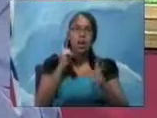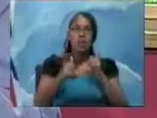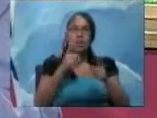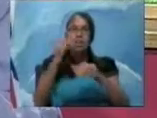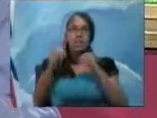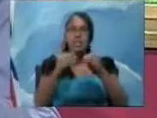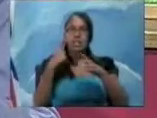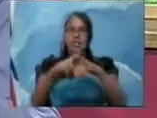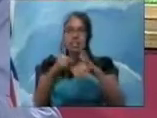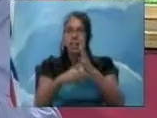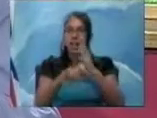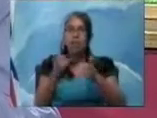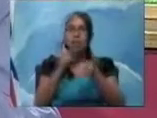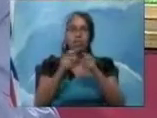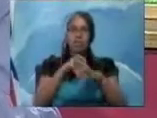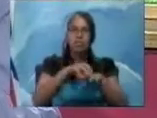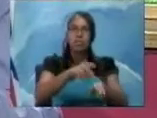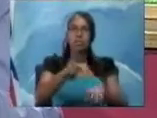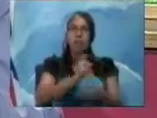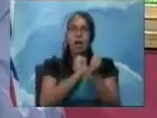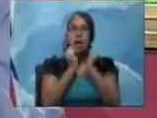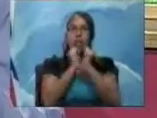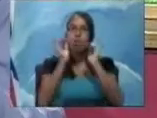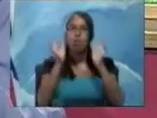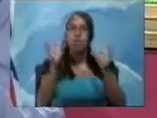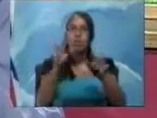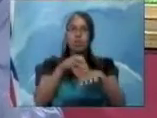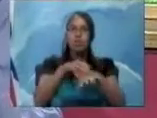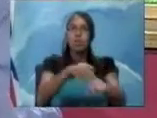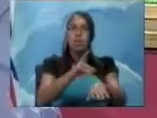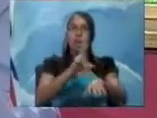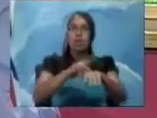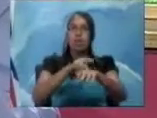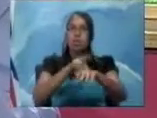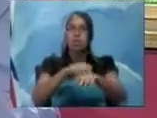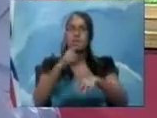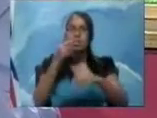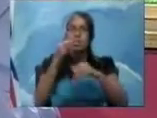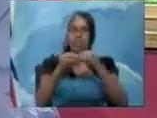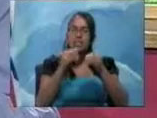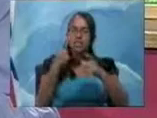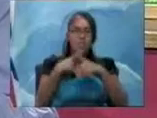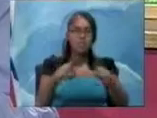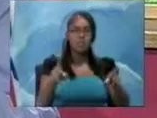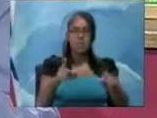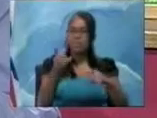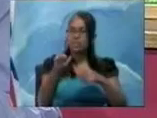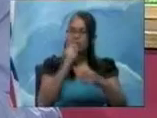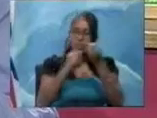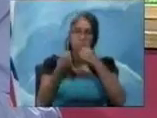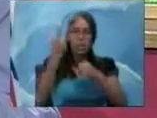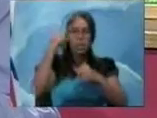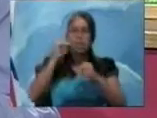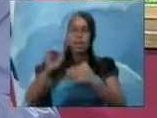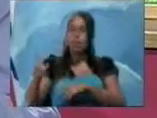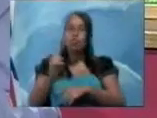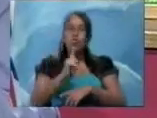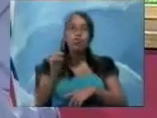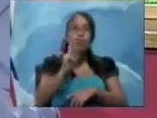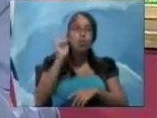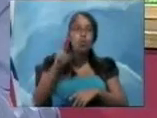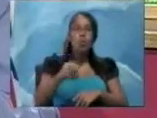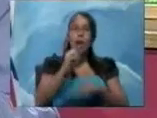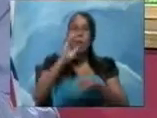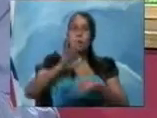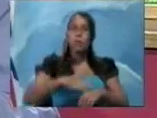remedio Aunque lo llevaban a los brujos lo llevaban a los médicos le hacían distintos remedios para que dejara la guiente nunca lo pudo dejar pero